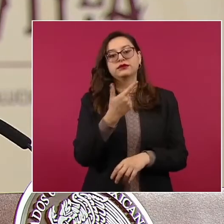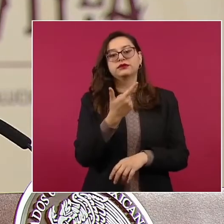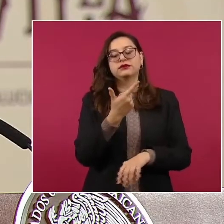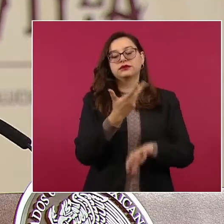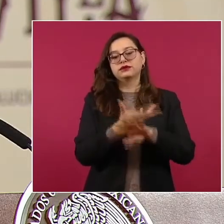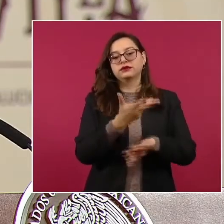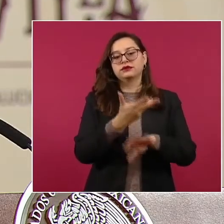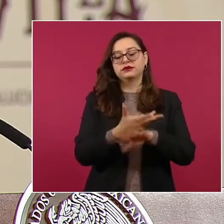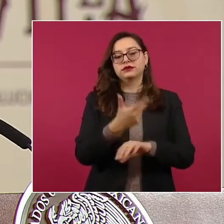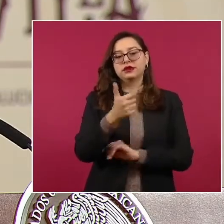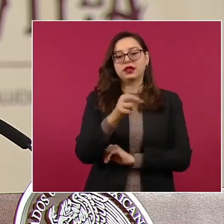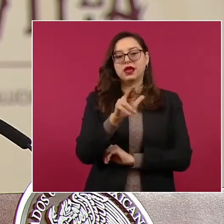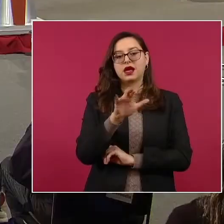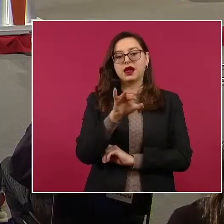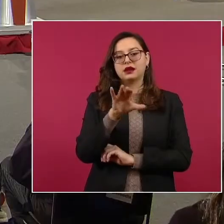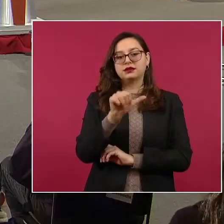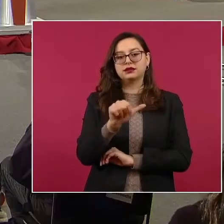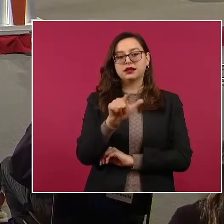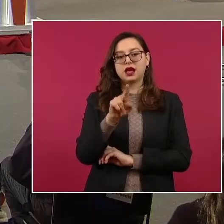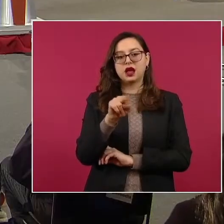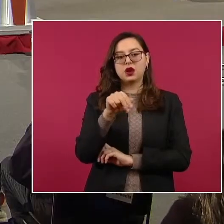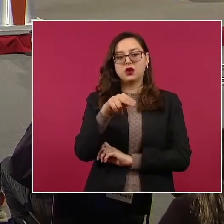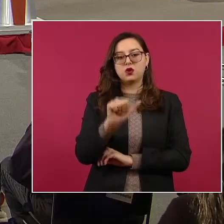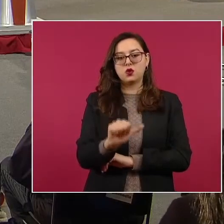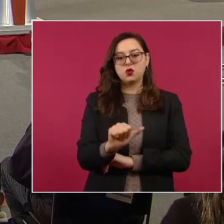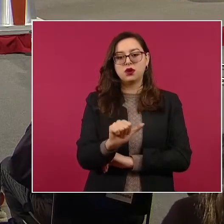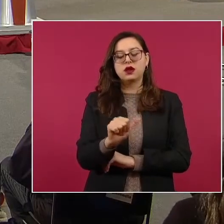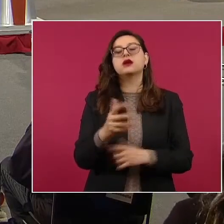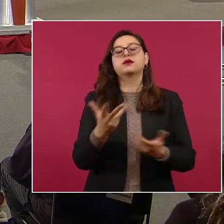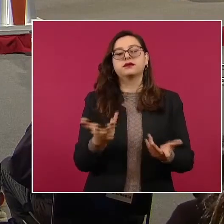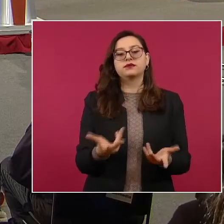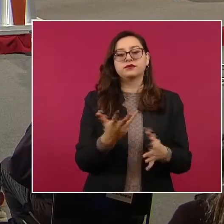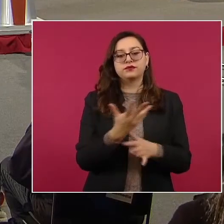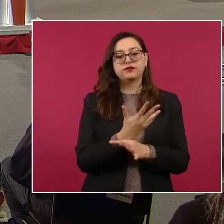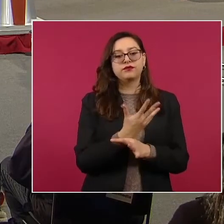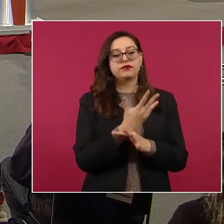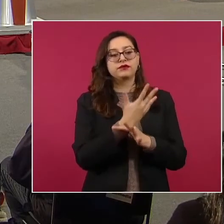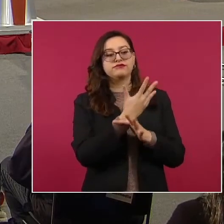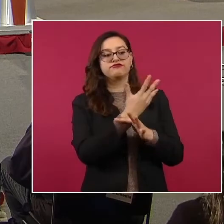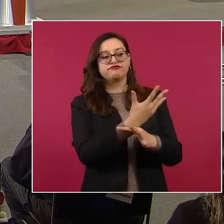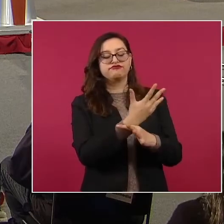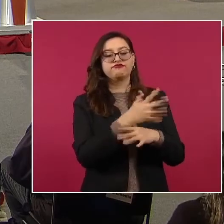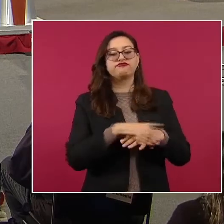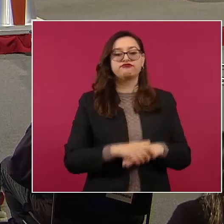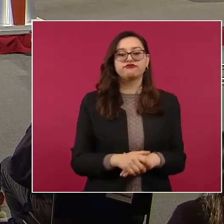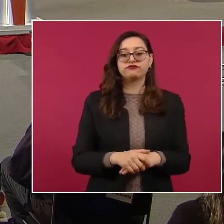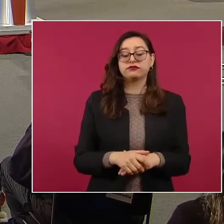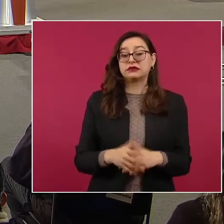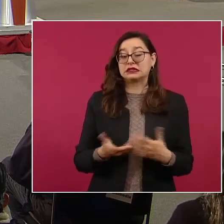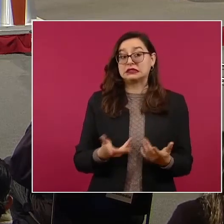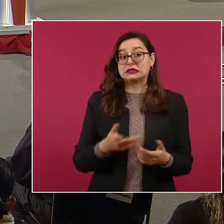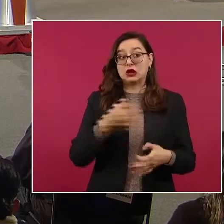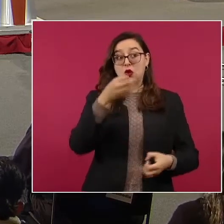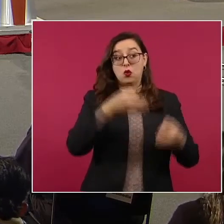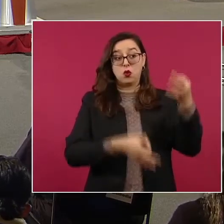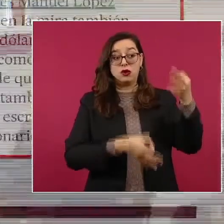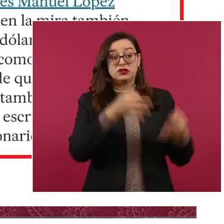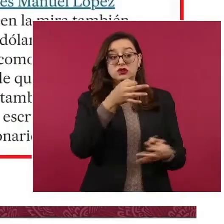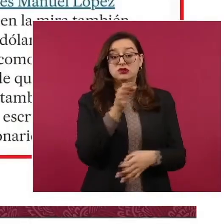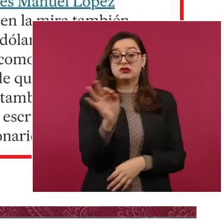contra el SAR antidroga García Luna amenaza el entorno de Felipe Calderón. Ahí salió esta